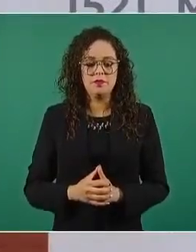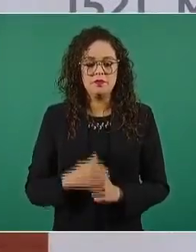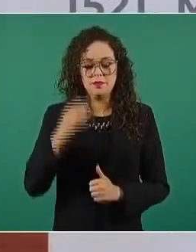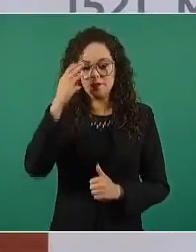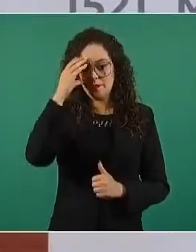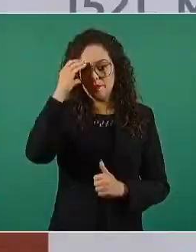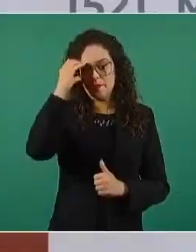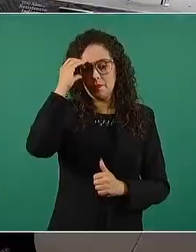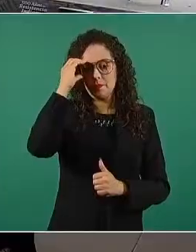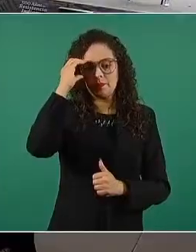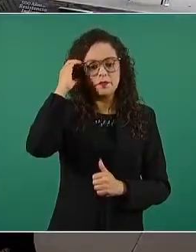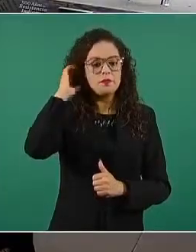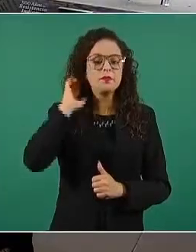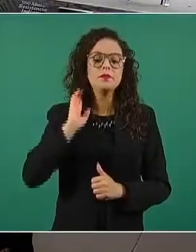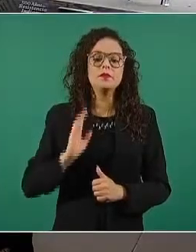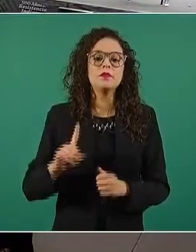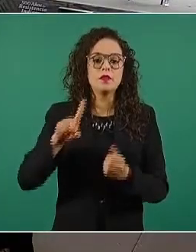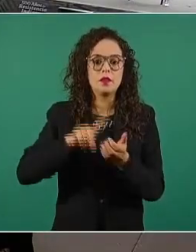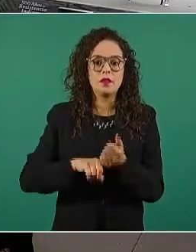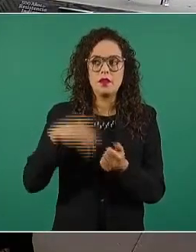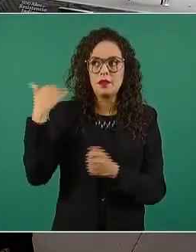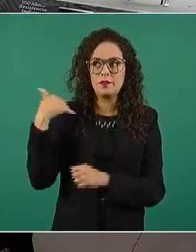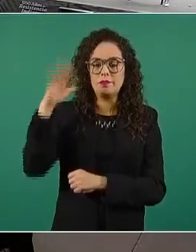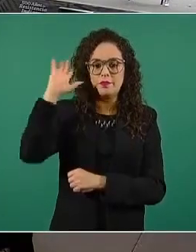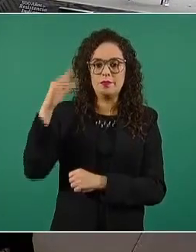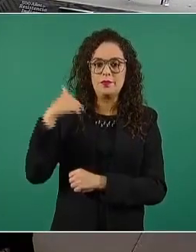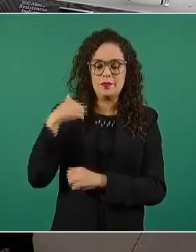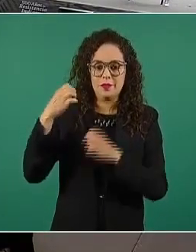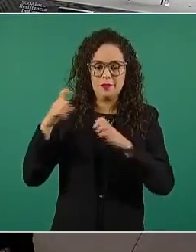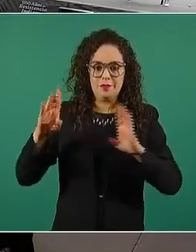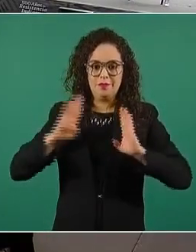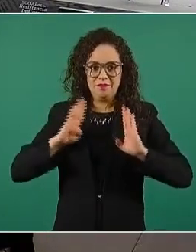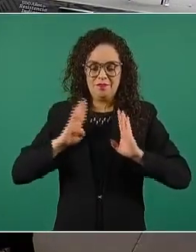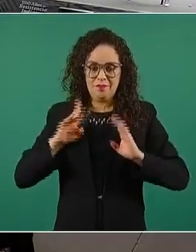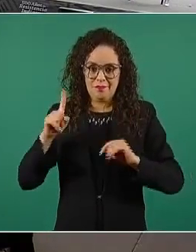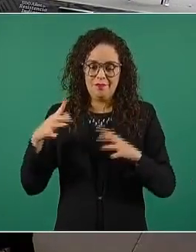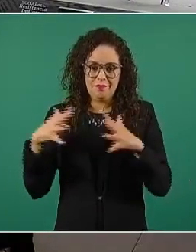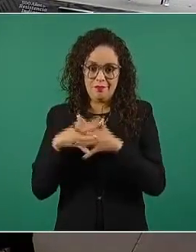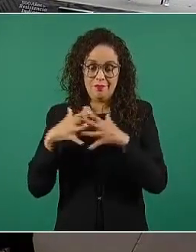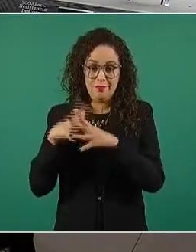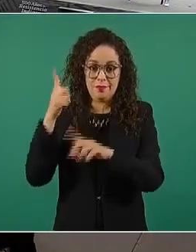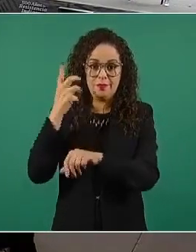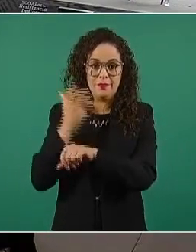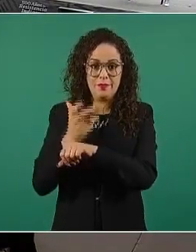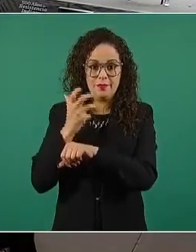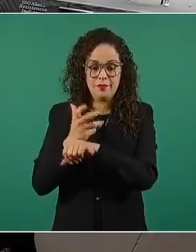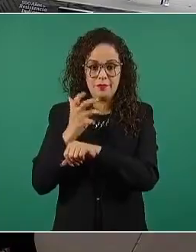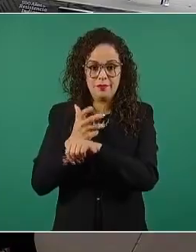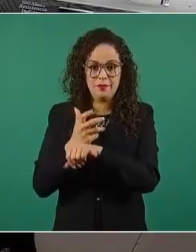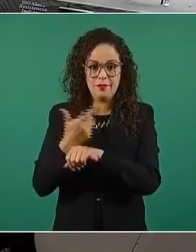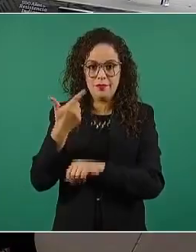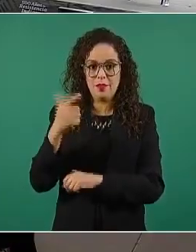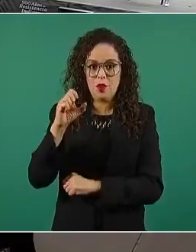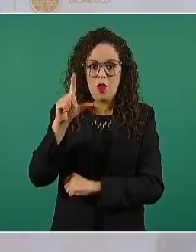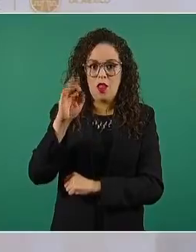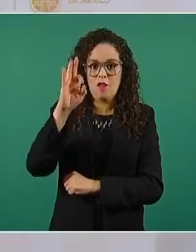Como una veterana de la guerra de Estados Unidos, de la guerra del Golfo,